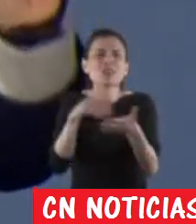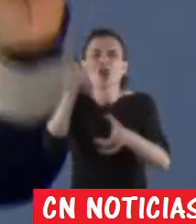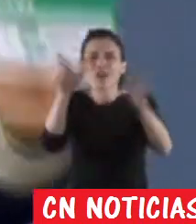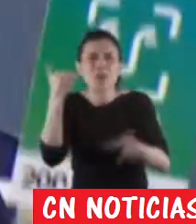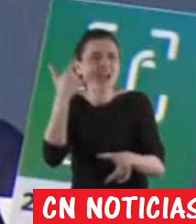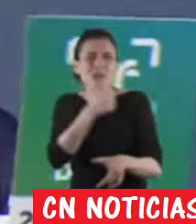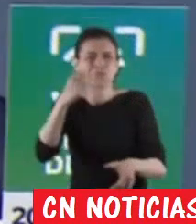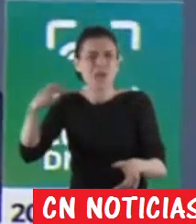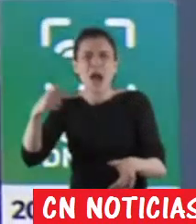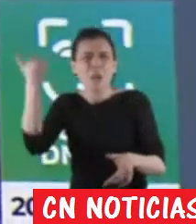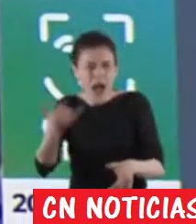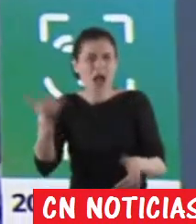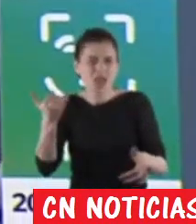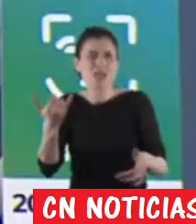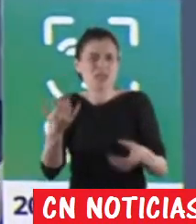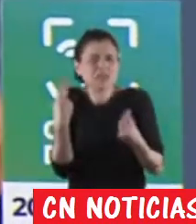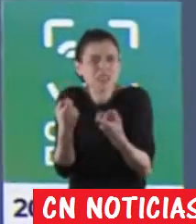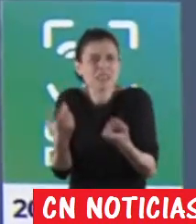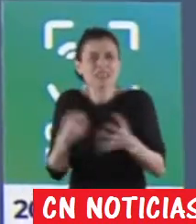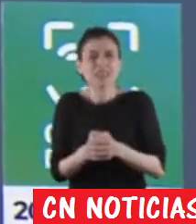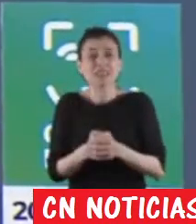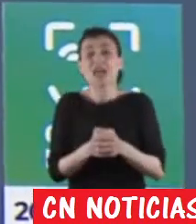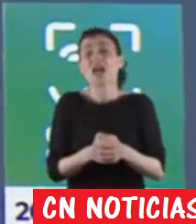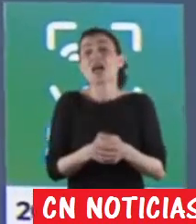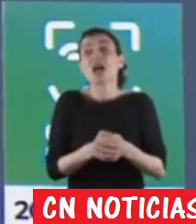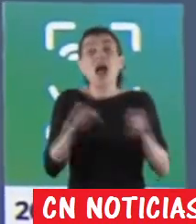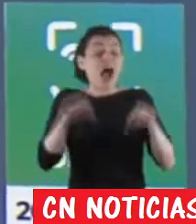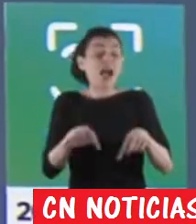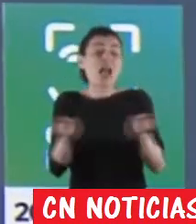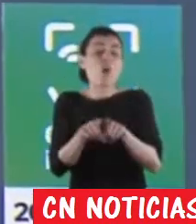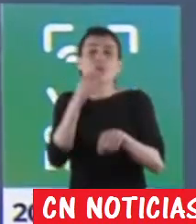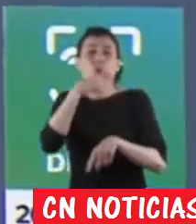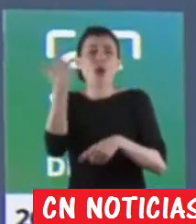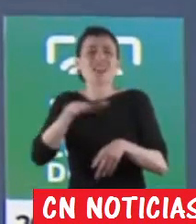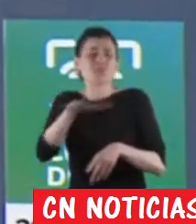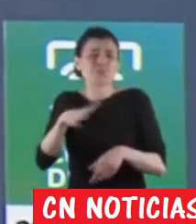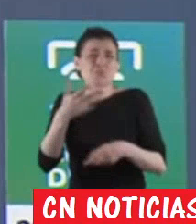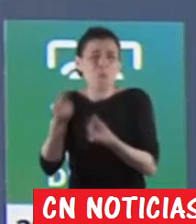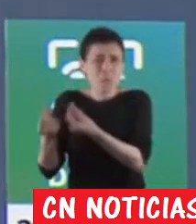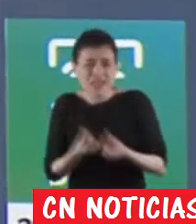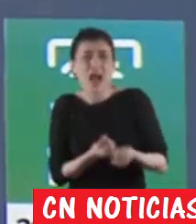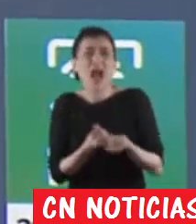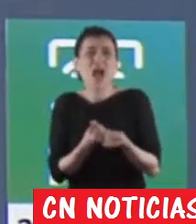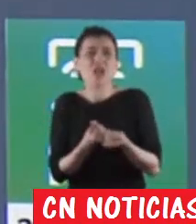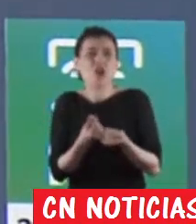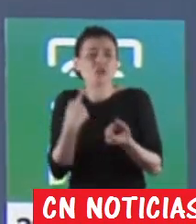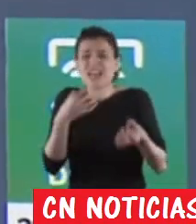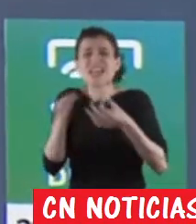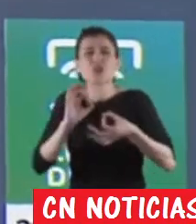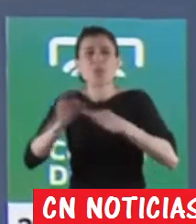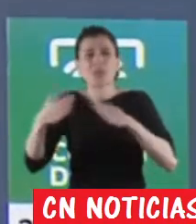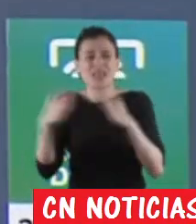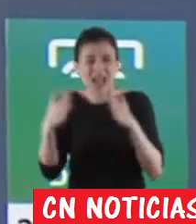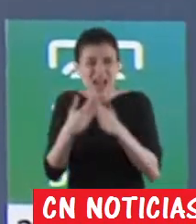Aires. Y en este mercado, como en todos los mercados bonaerenses, como en muchos comercios de cercanía, como en